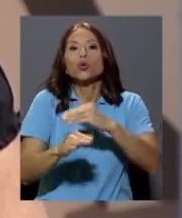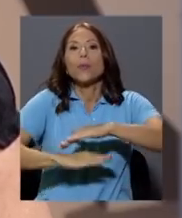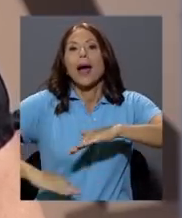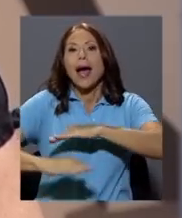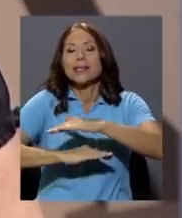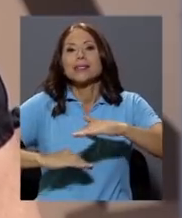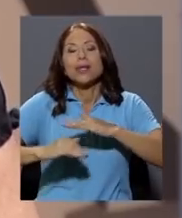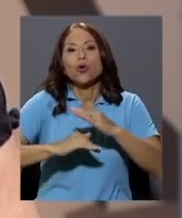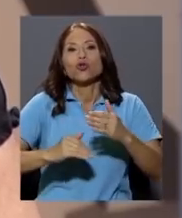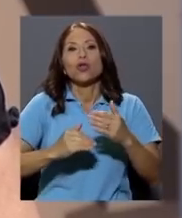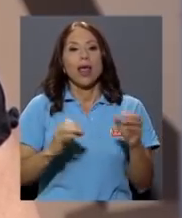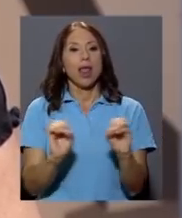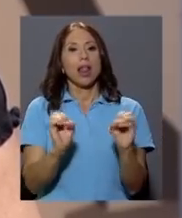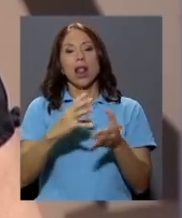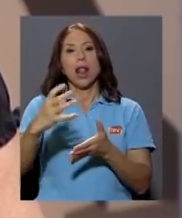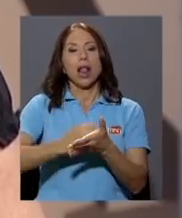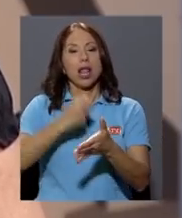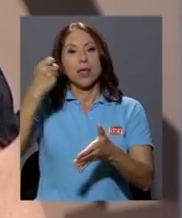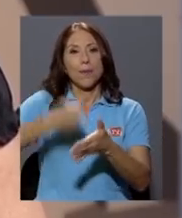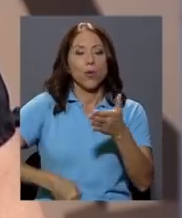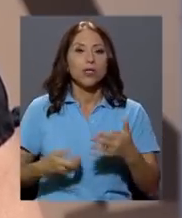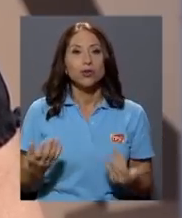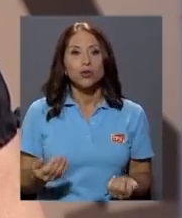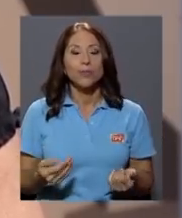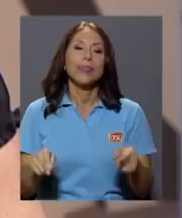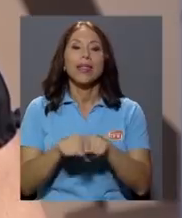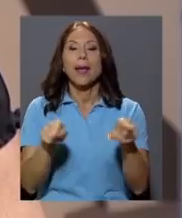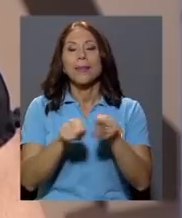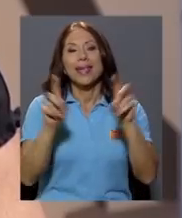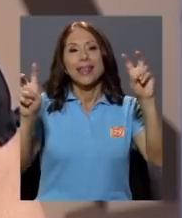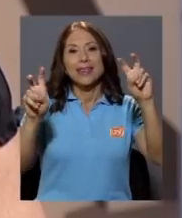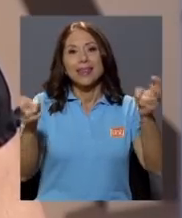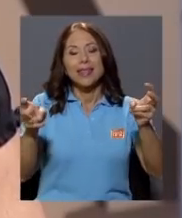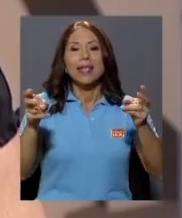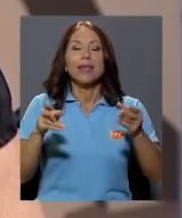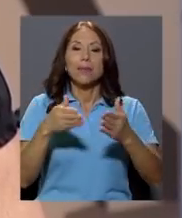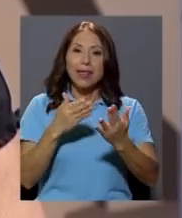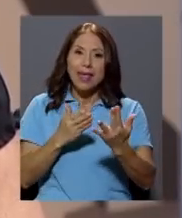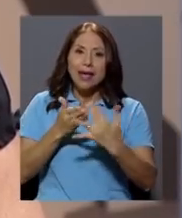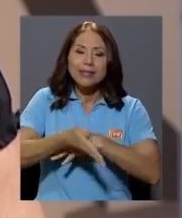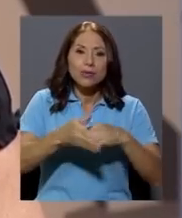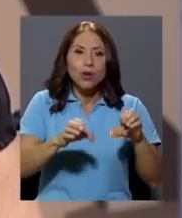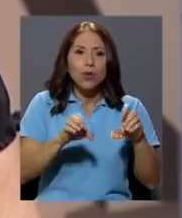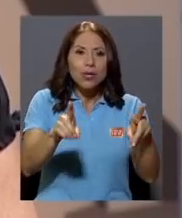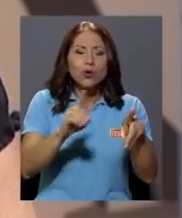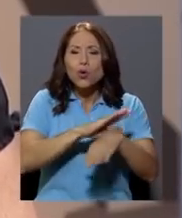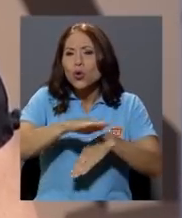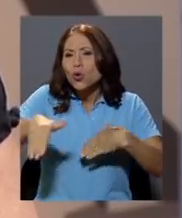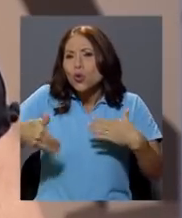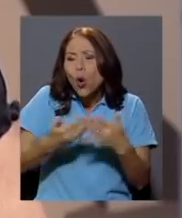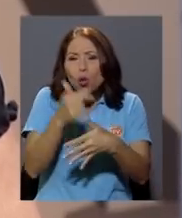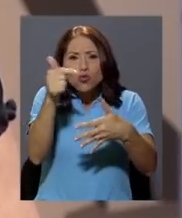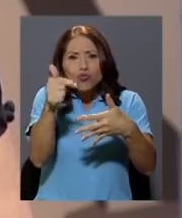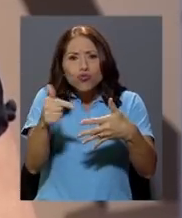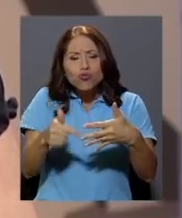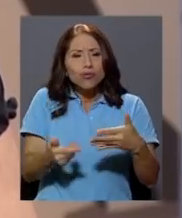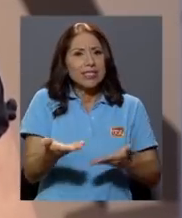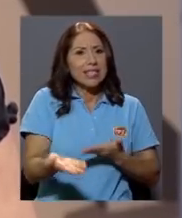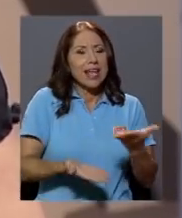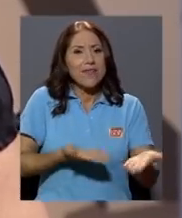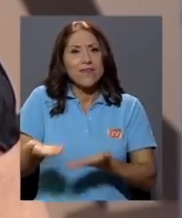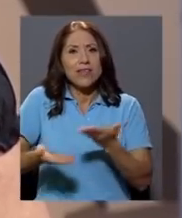van a exonerar. El tema del acceso a la educación, o sea, todos los servicios de la